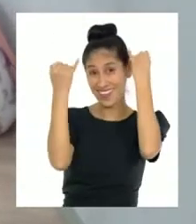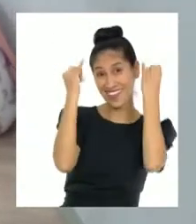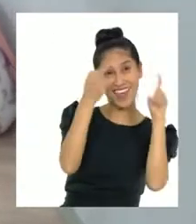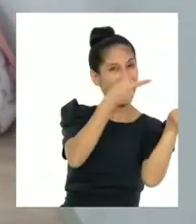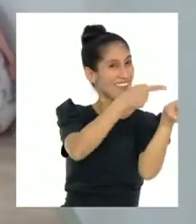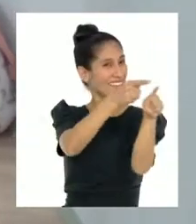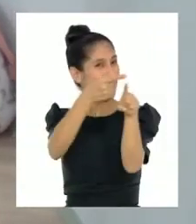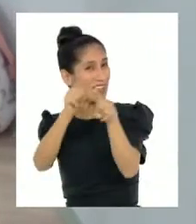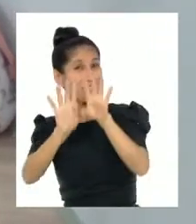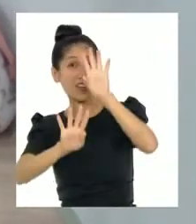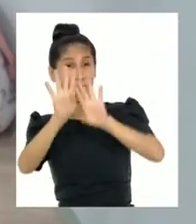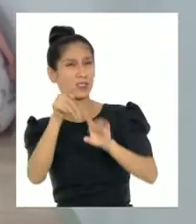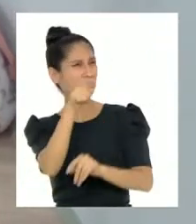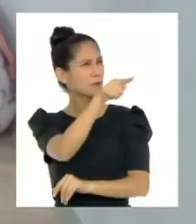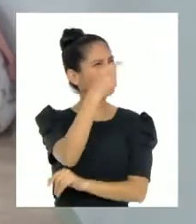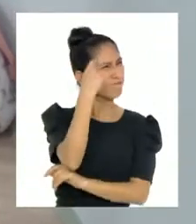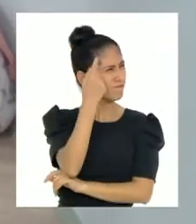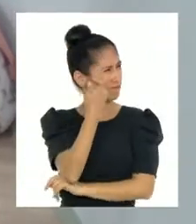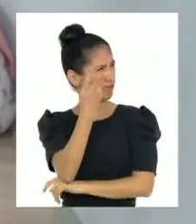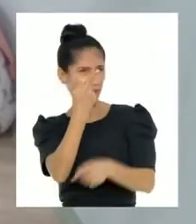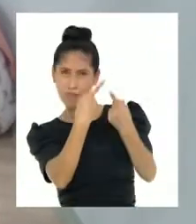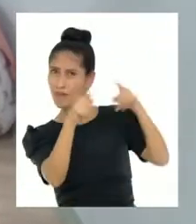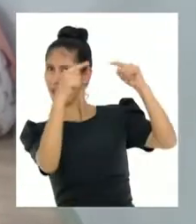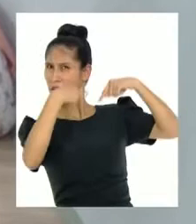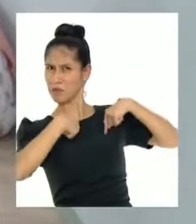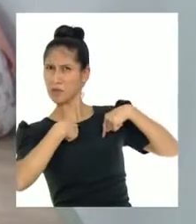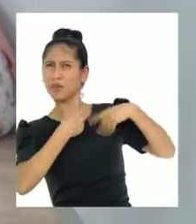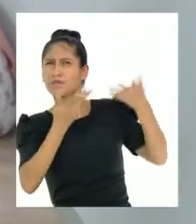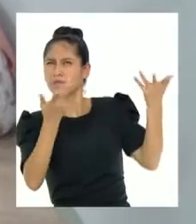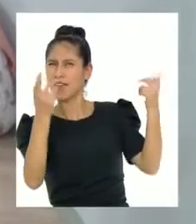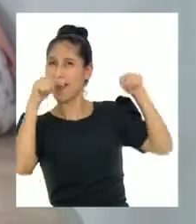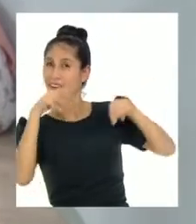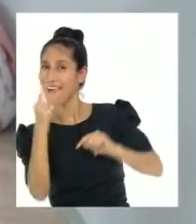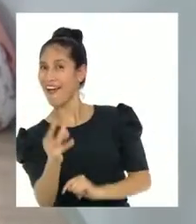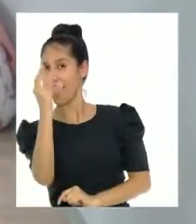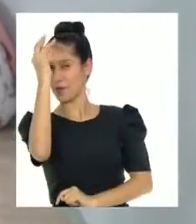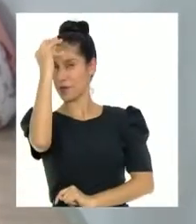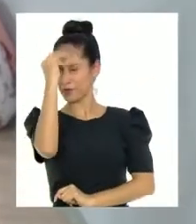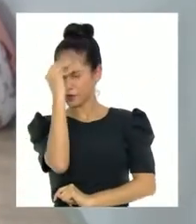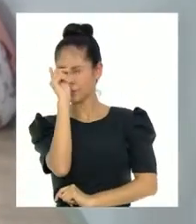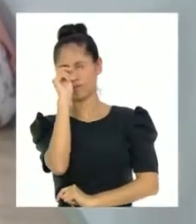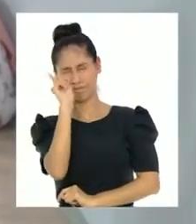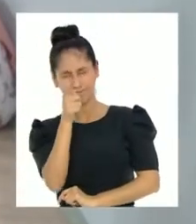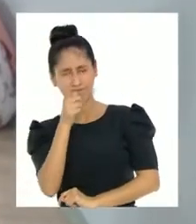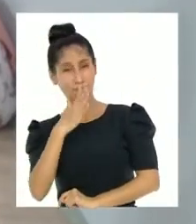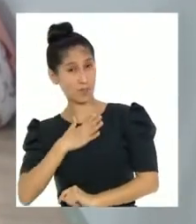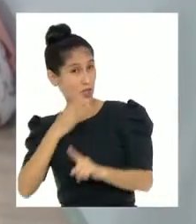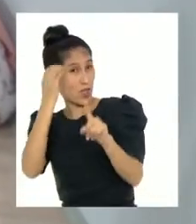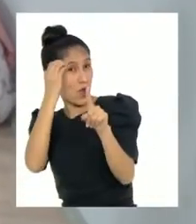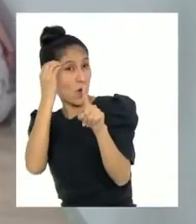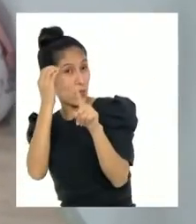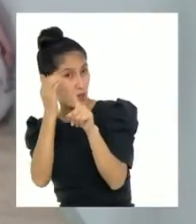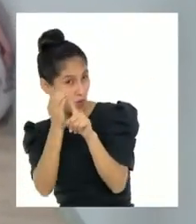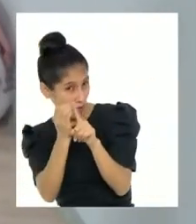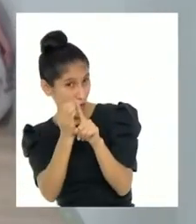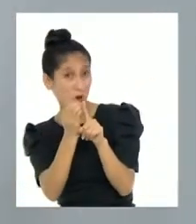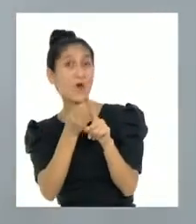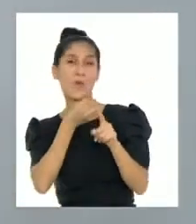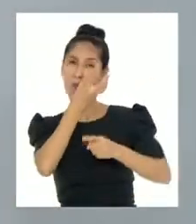cosas sobre las que pensamos distinto. Por eso, aprender a expresar nuestras opiniones